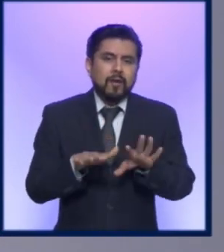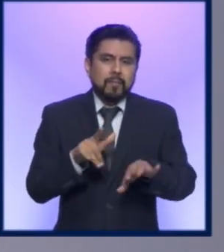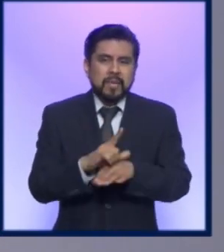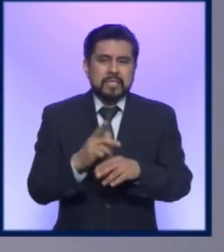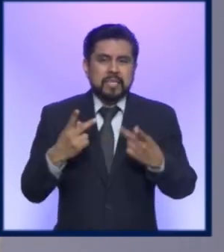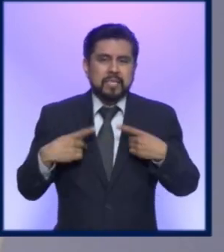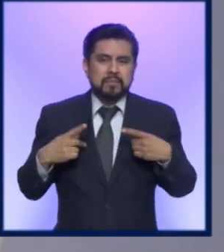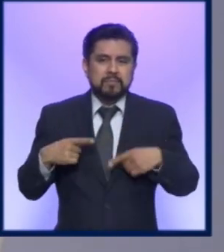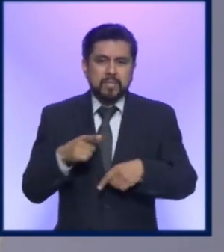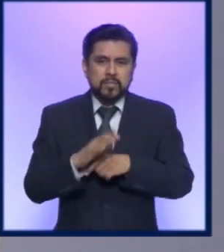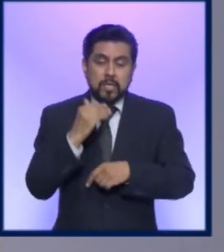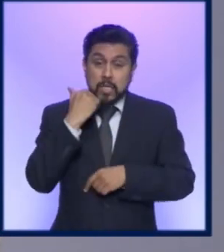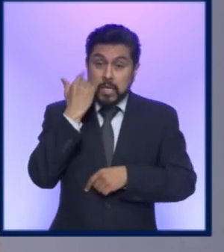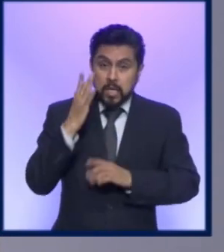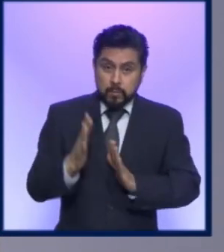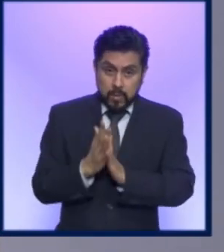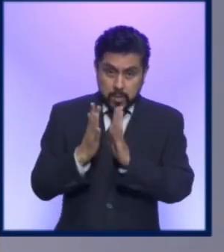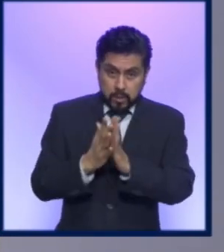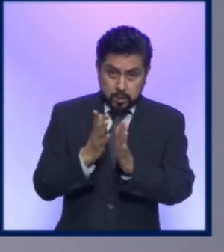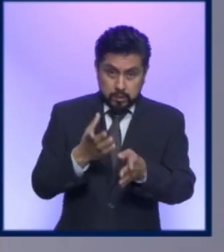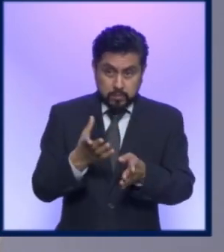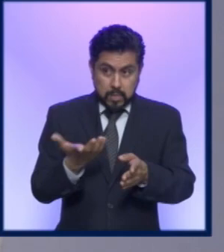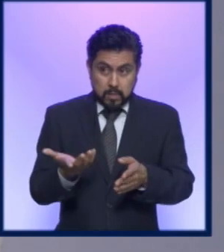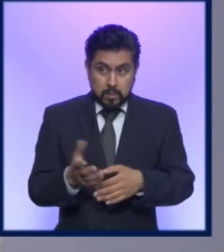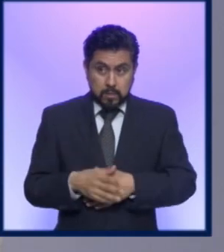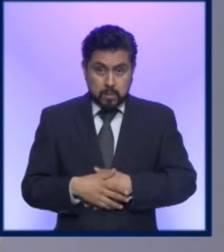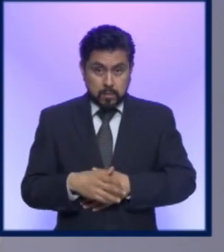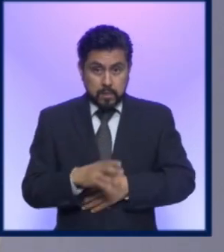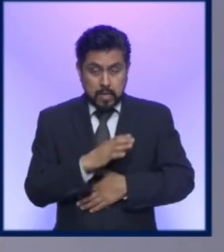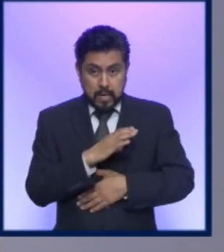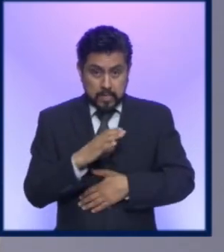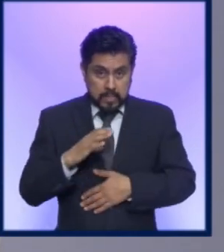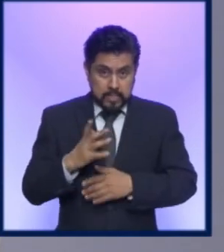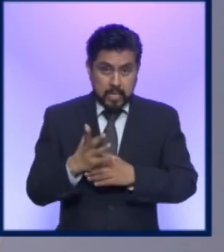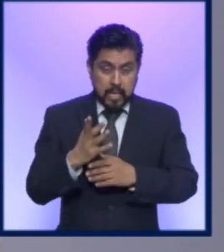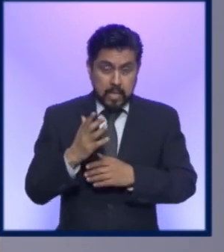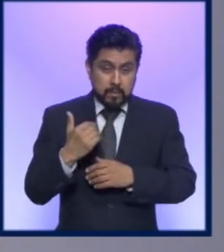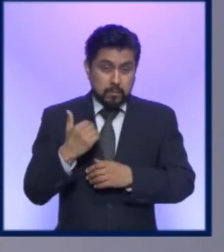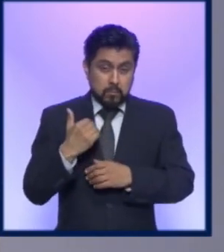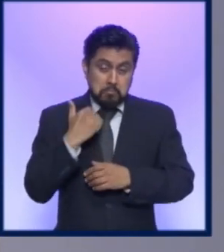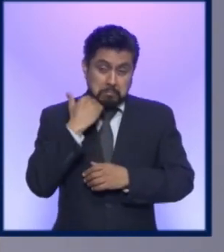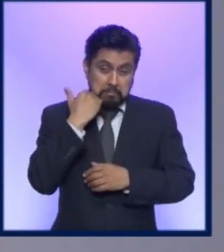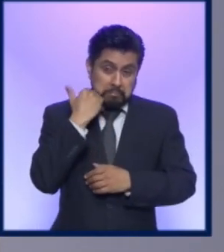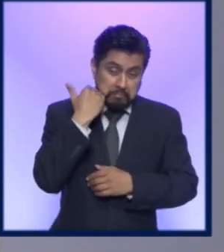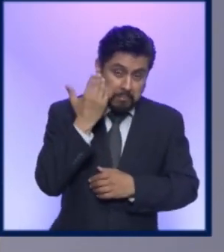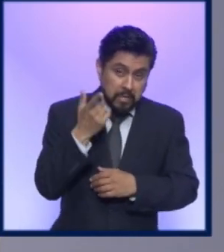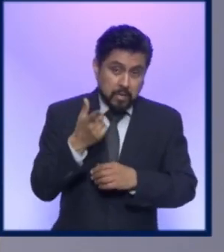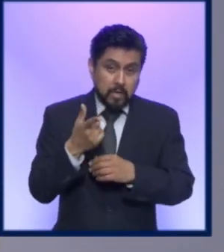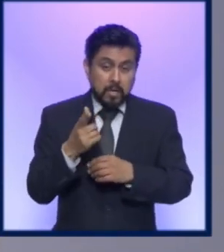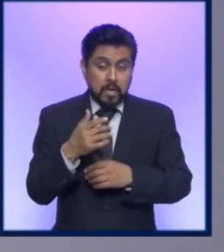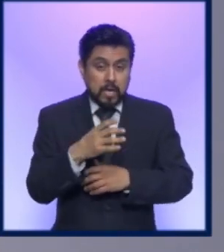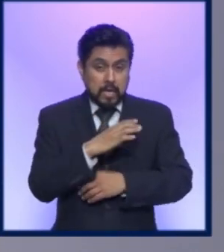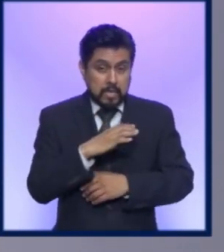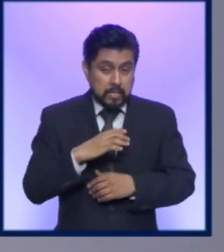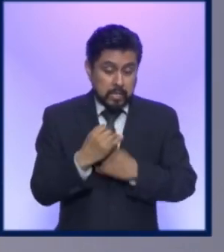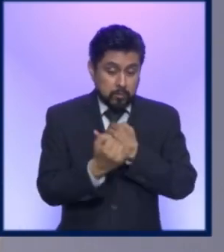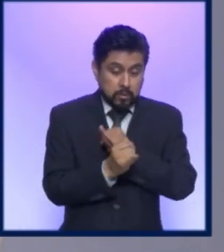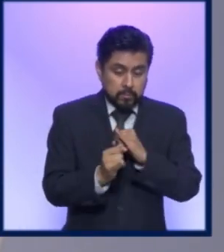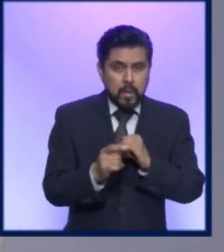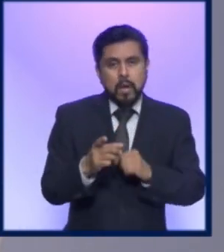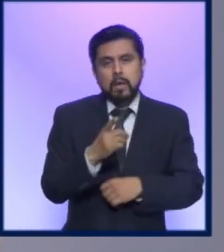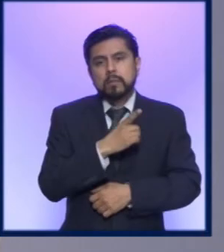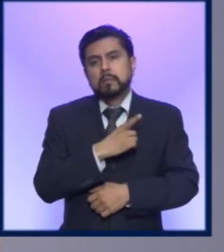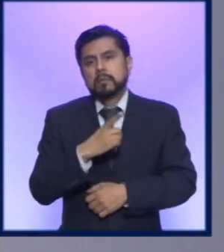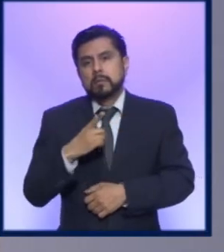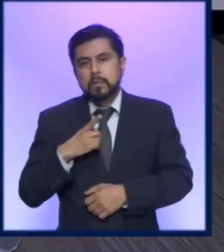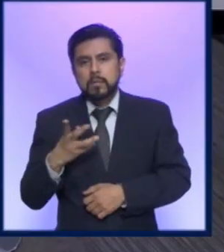personas que quieran participar como aspirantes o que quieran Bueno este Buscar una candidatura independiente tienen que buscar el